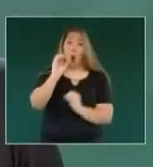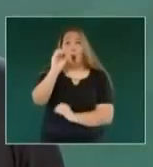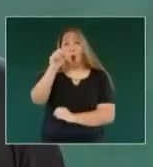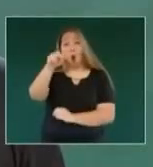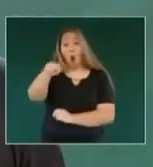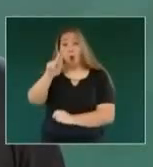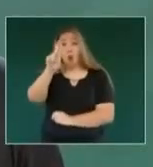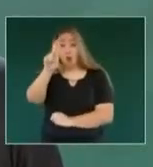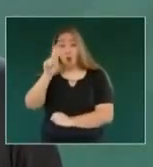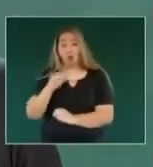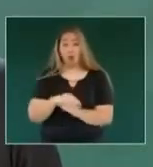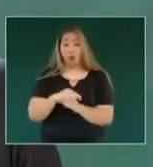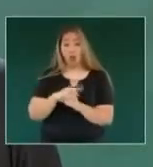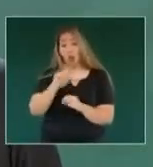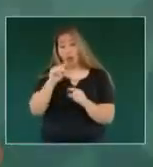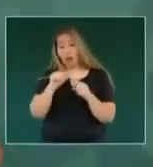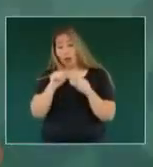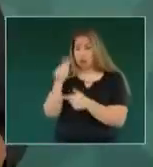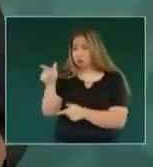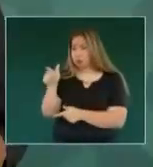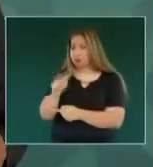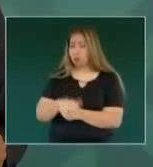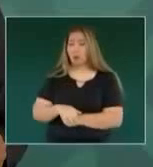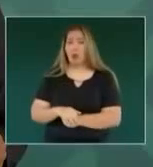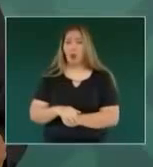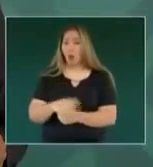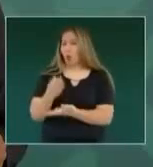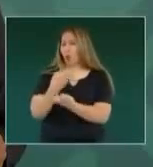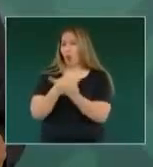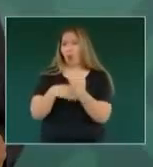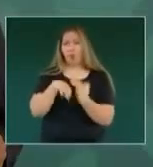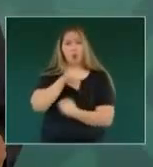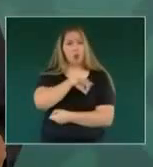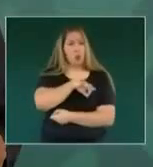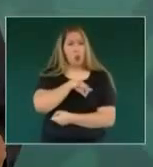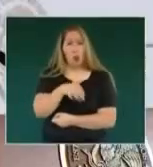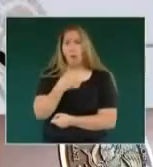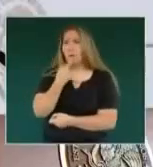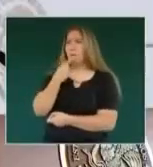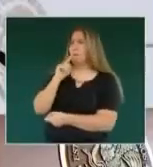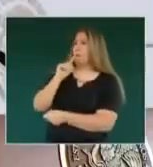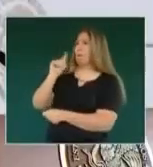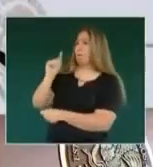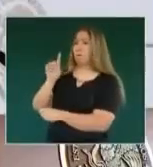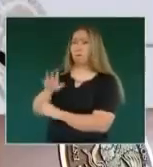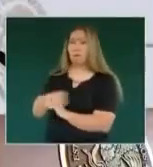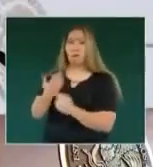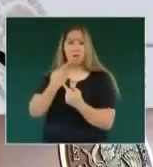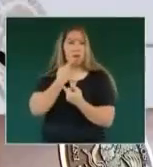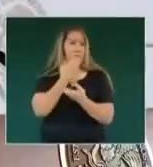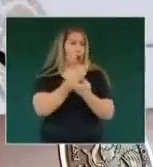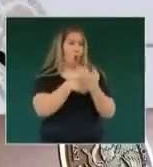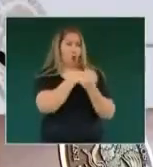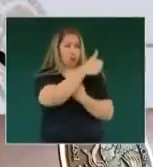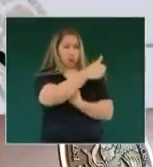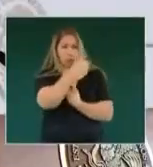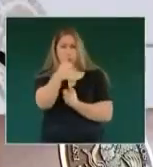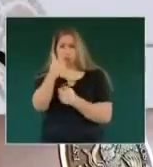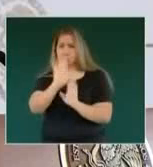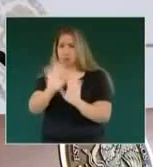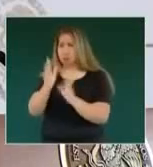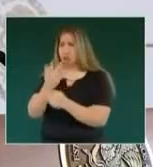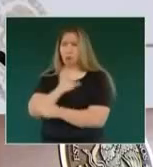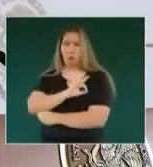paz. Yo no sé de elecciones, yo solamente soy Dios y ya. ¿Quién dijo eso? ¿Quién dijo algo parecido? Un personaje